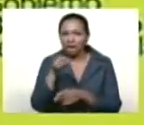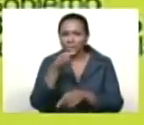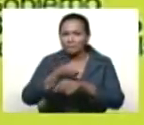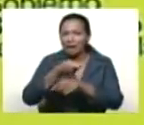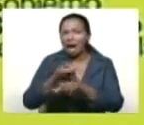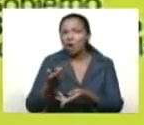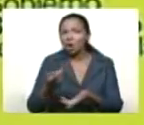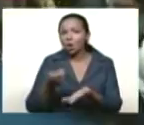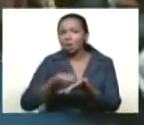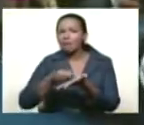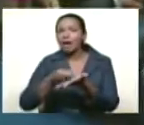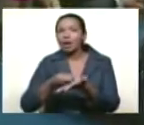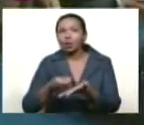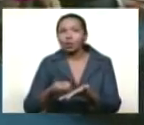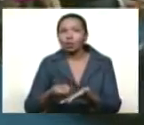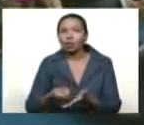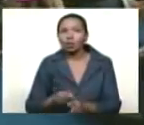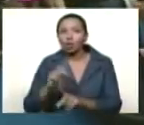¿Cómo?